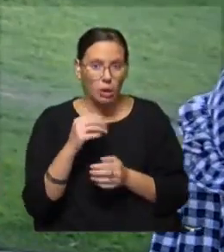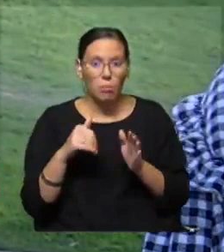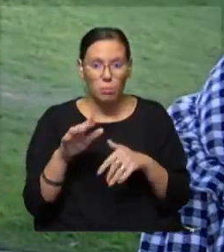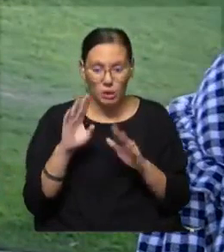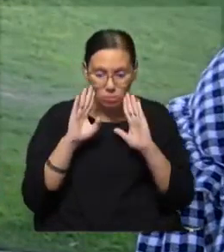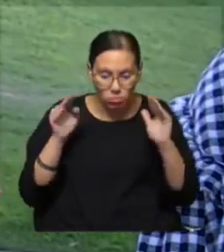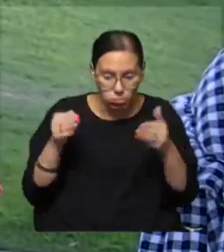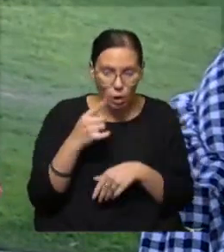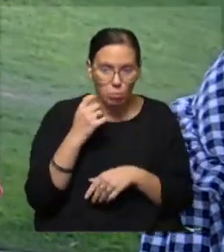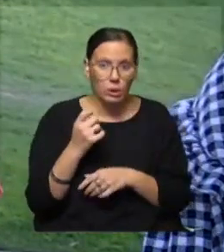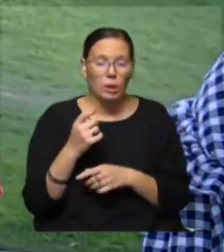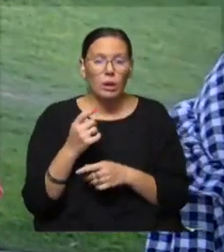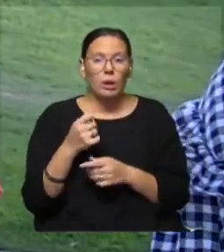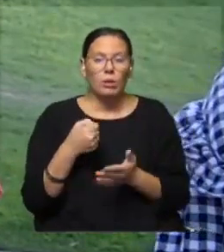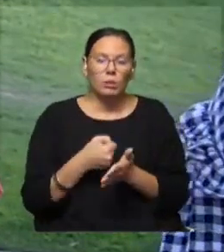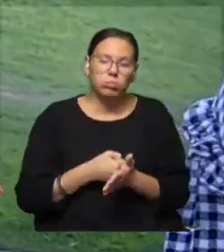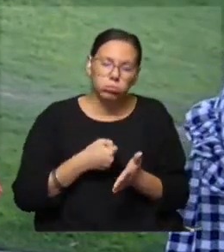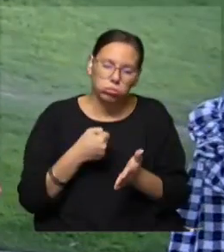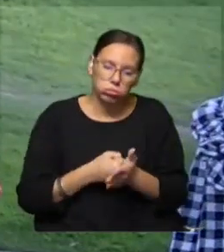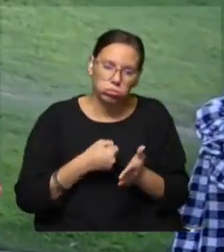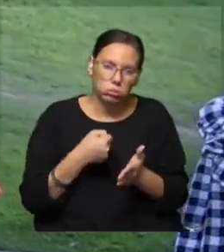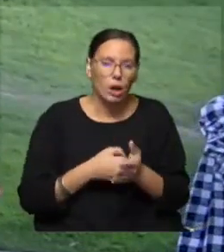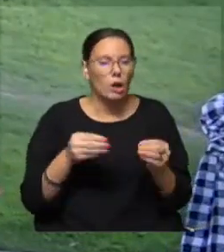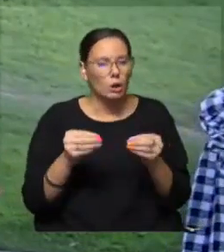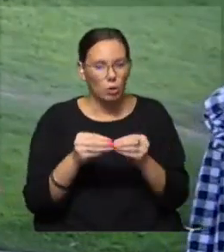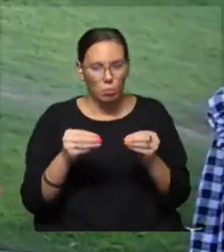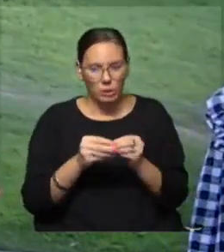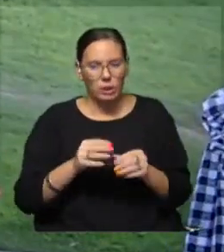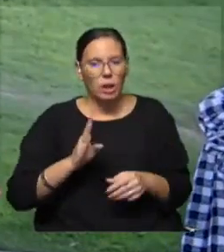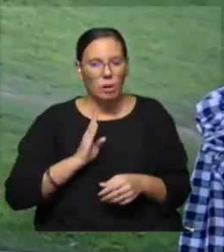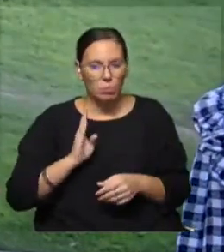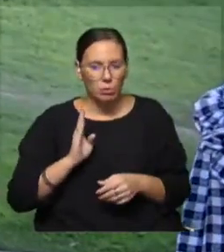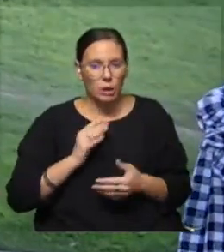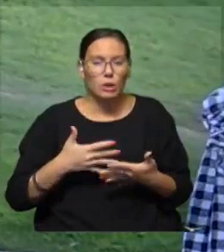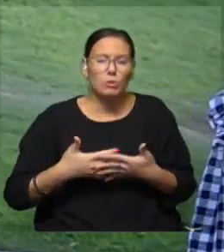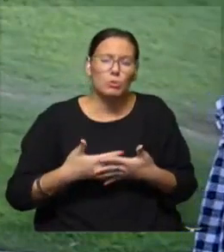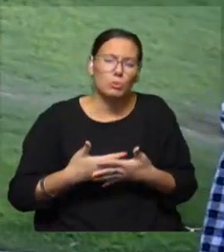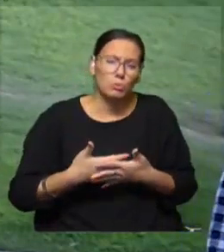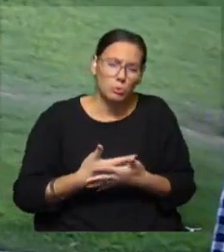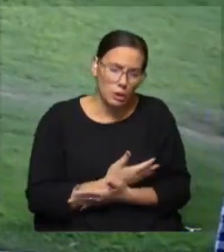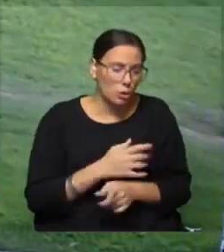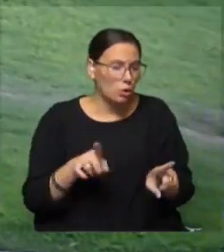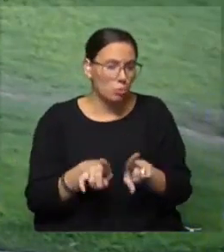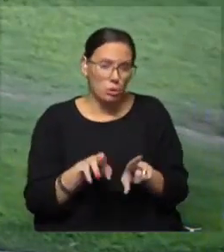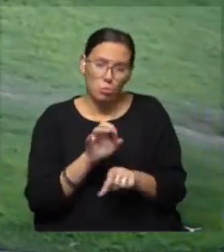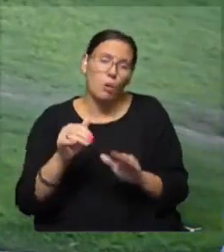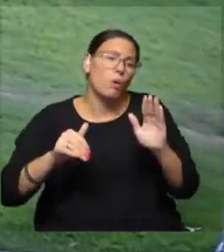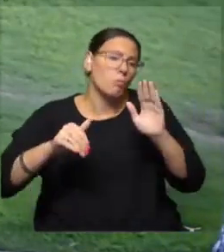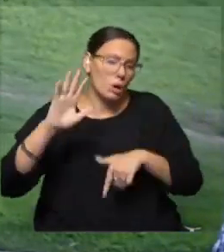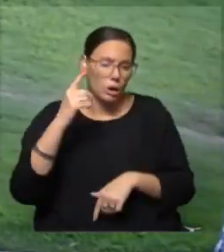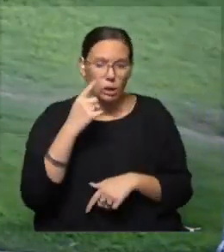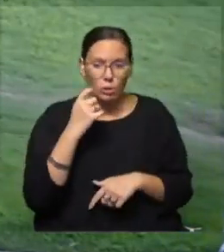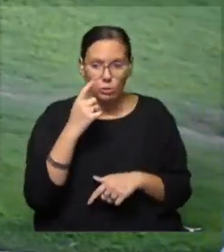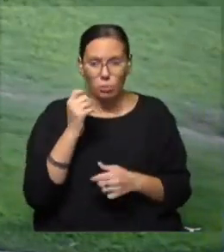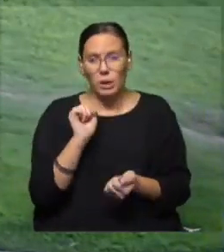ellos, con mucho esfuerzo, las compañeras mujeres, que sufrieron tanto o más que los varones en